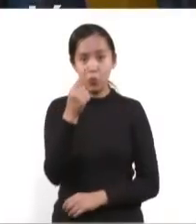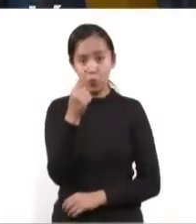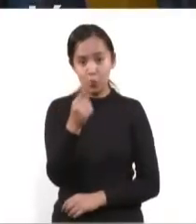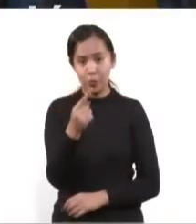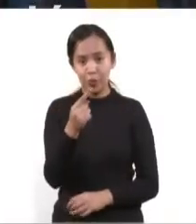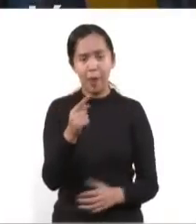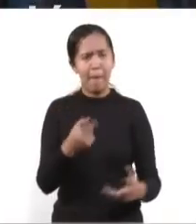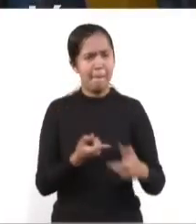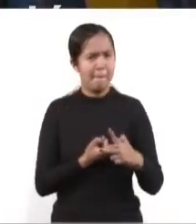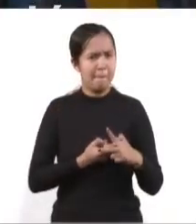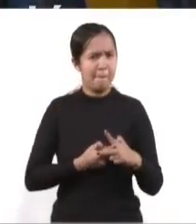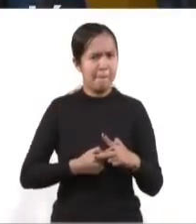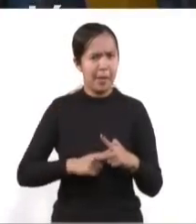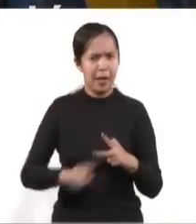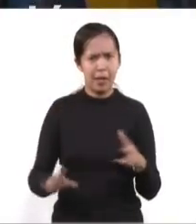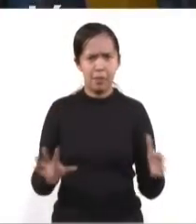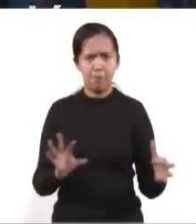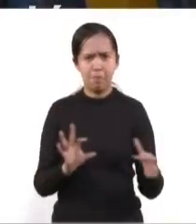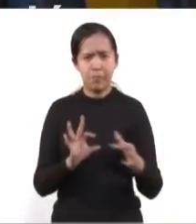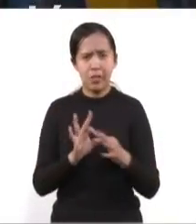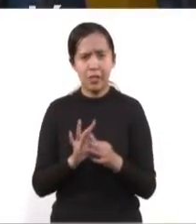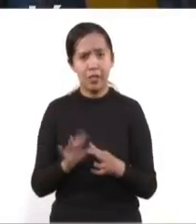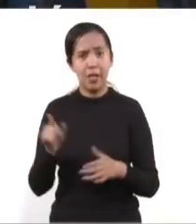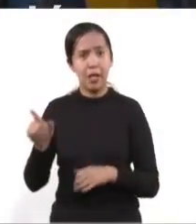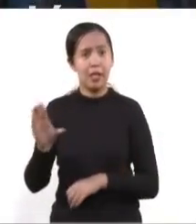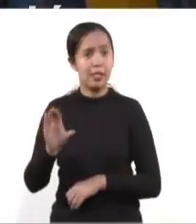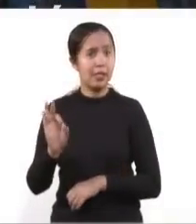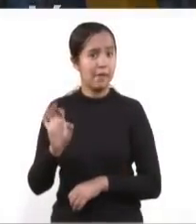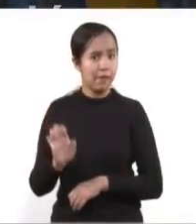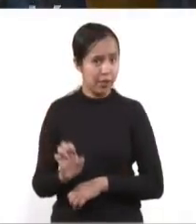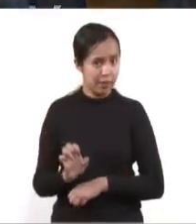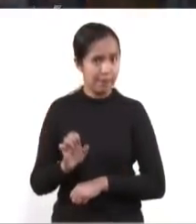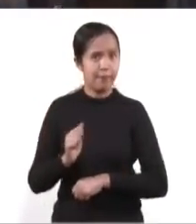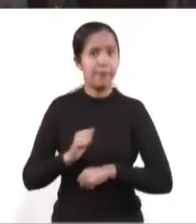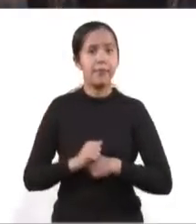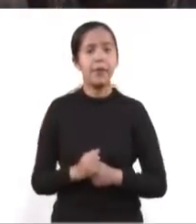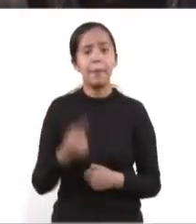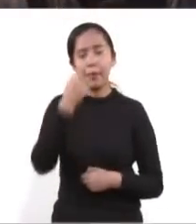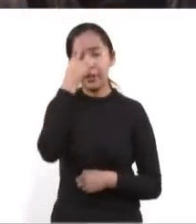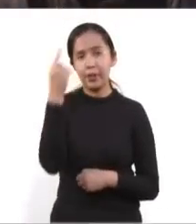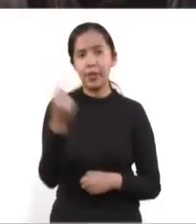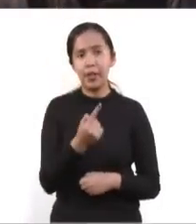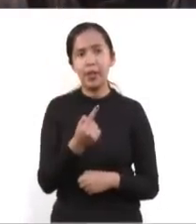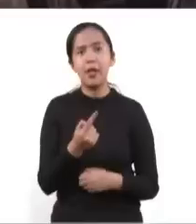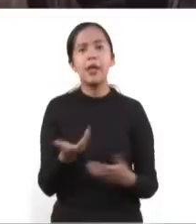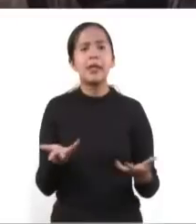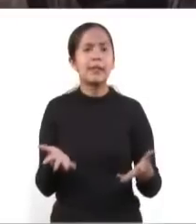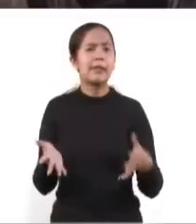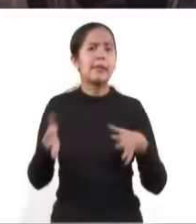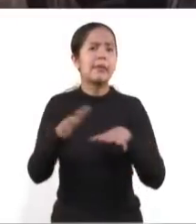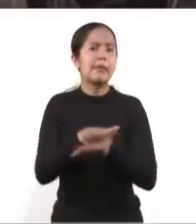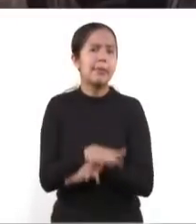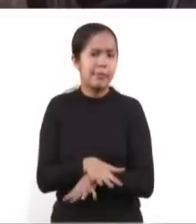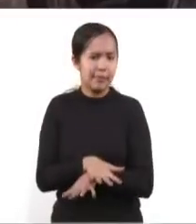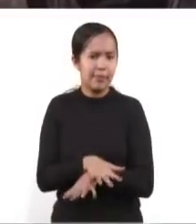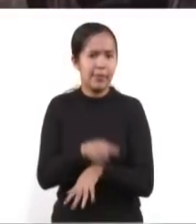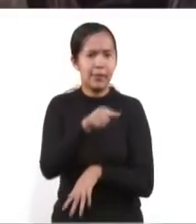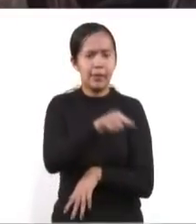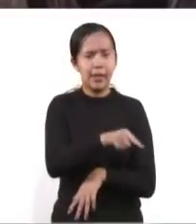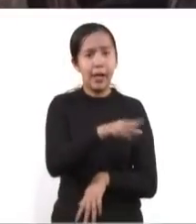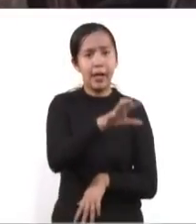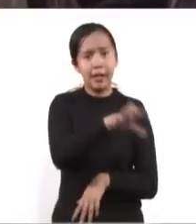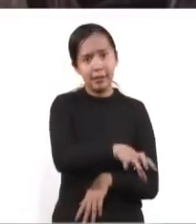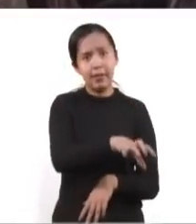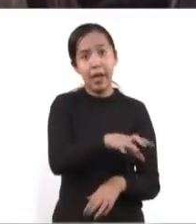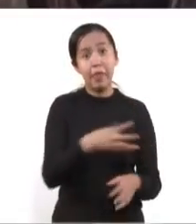una colaboración muy amplia con la Comisión Federal de Electricidad para la sustitución de la vieja subestación que